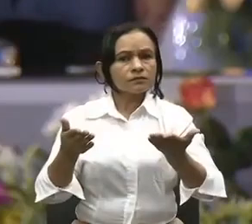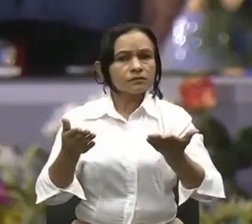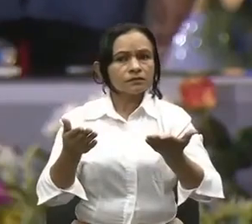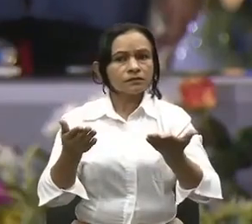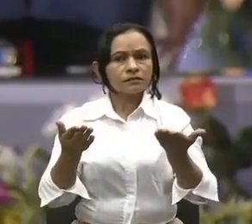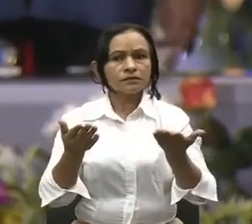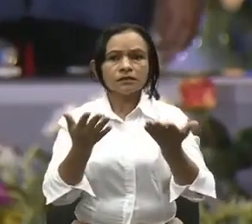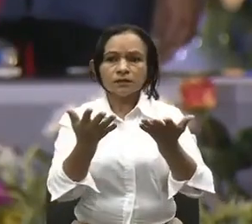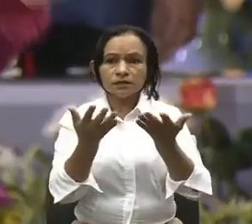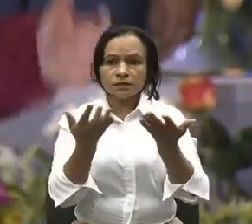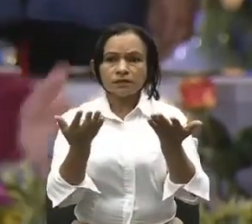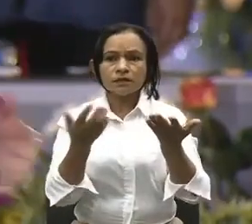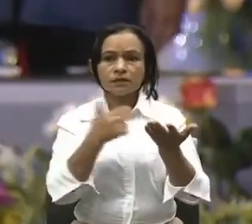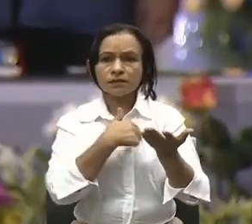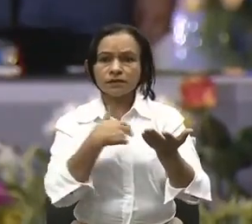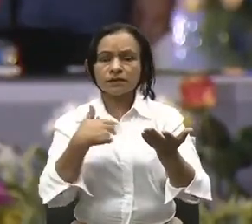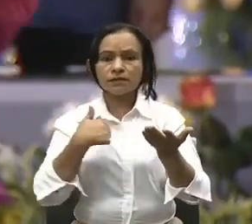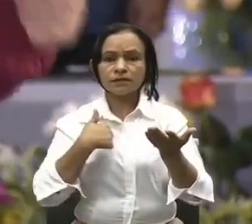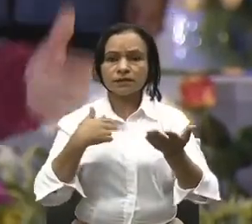Simplemente venía